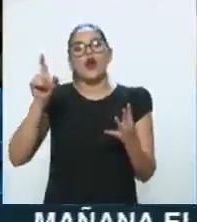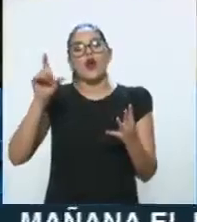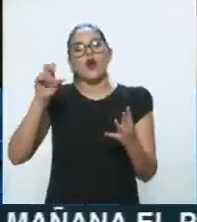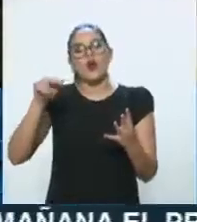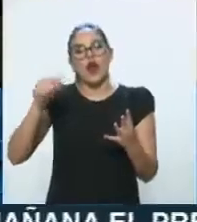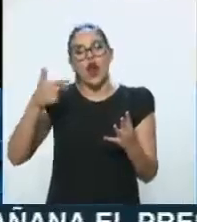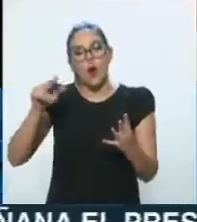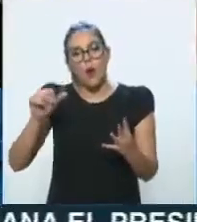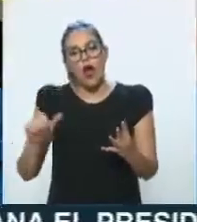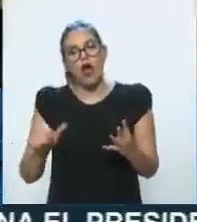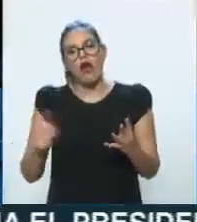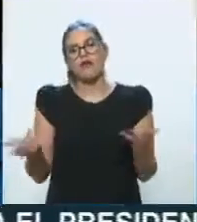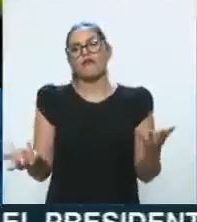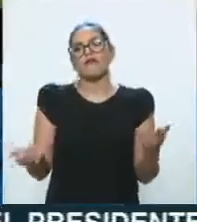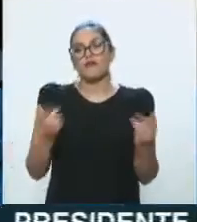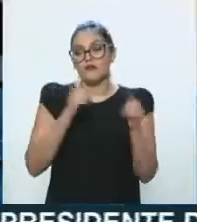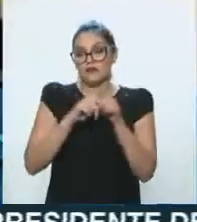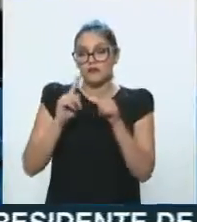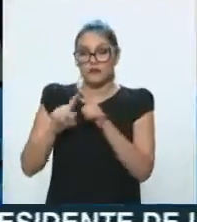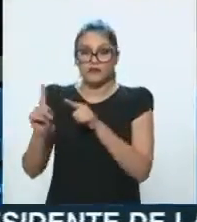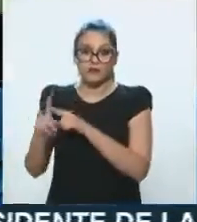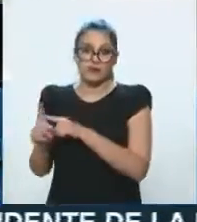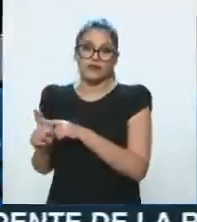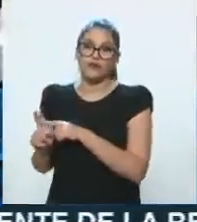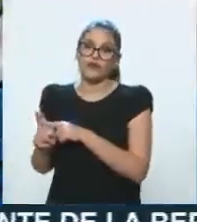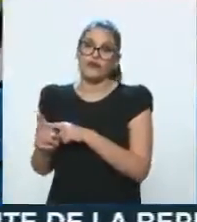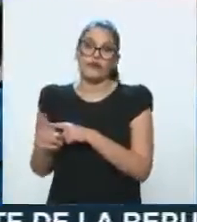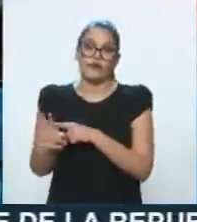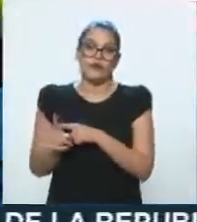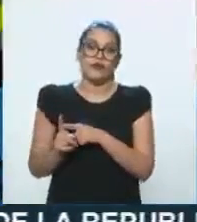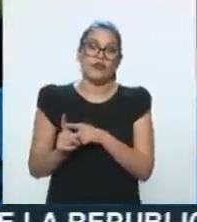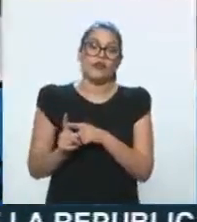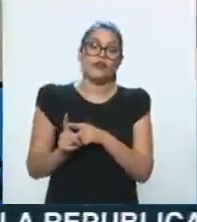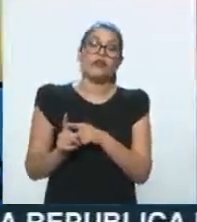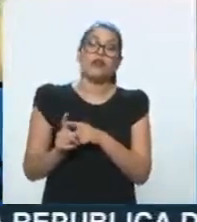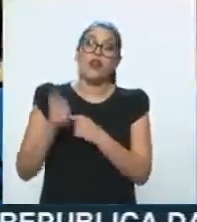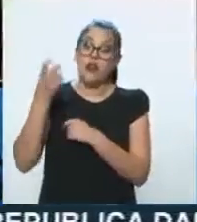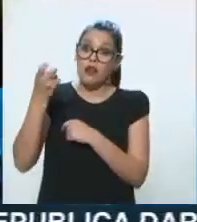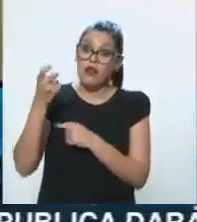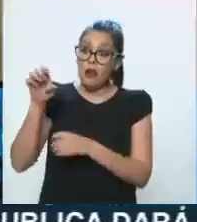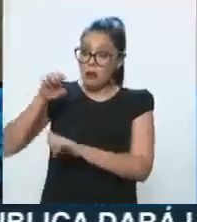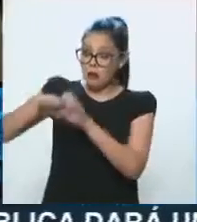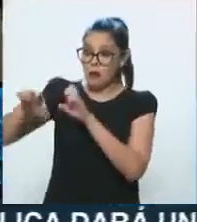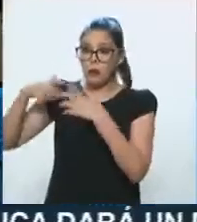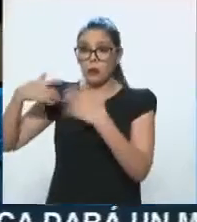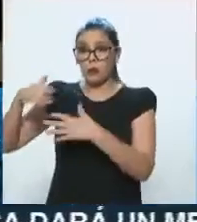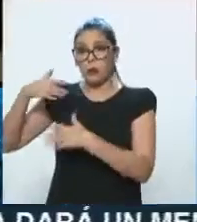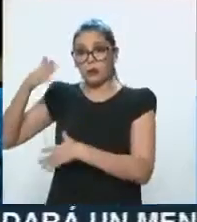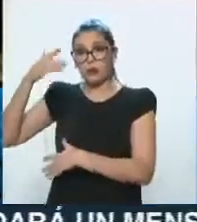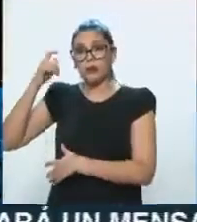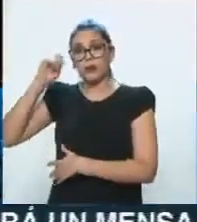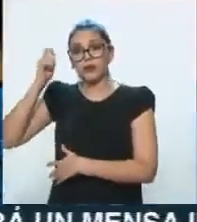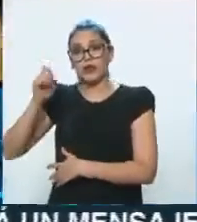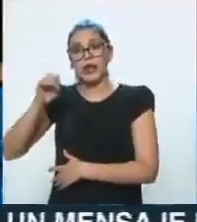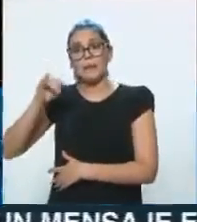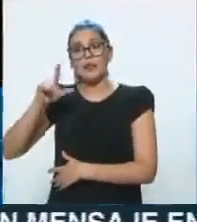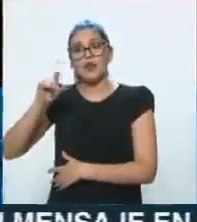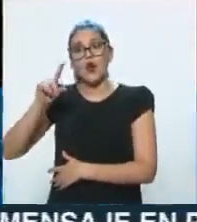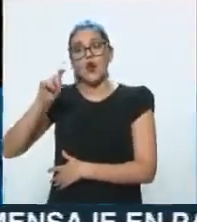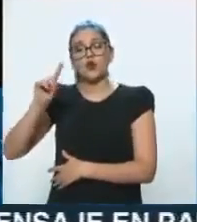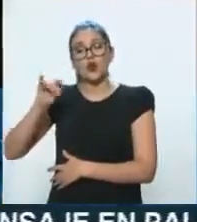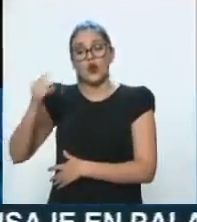que fue una de las empresas beneficiadas durante la administración de emilio lozoya